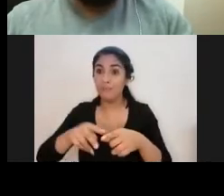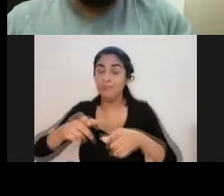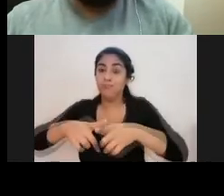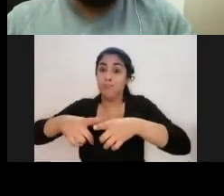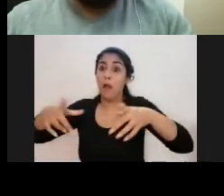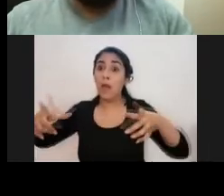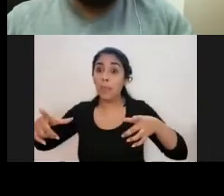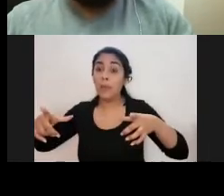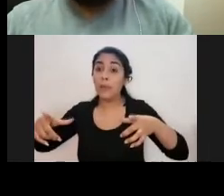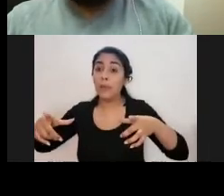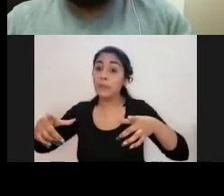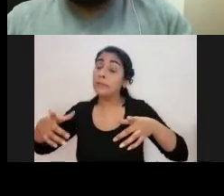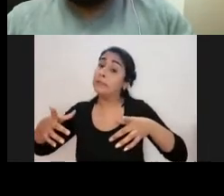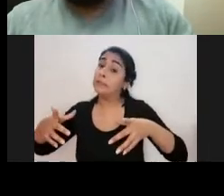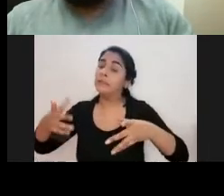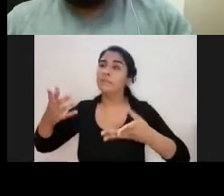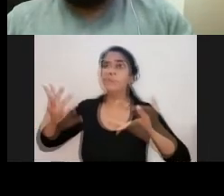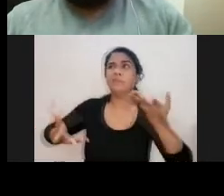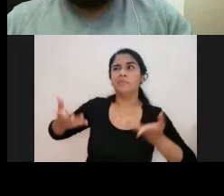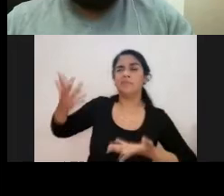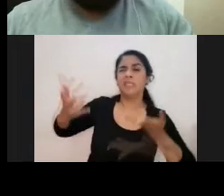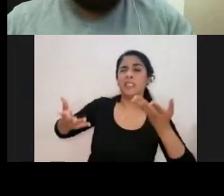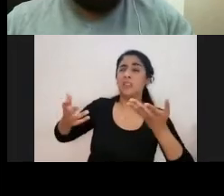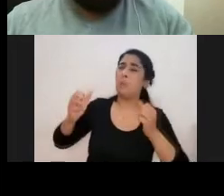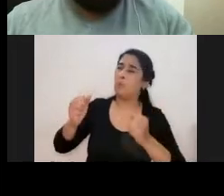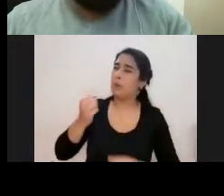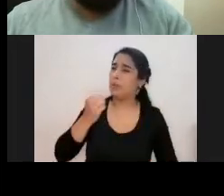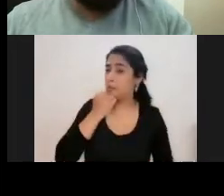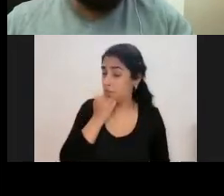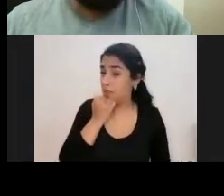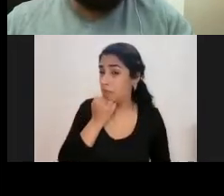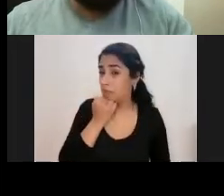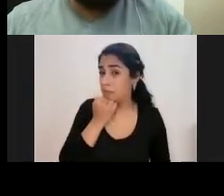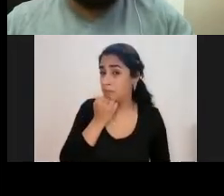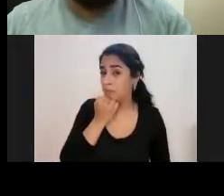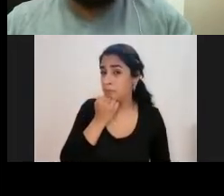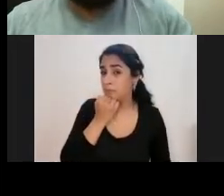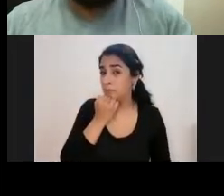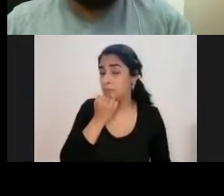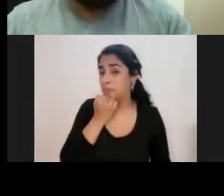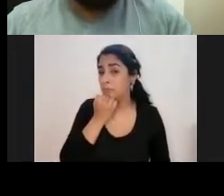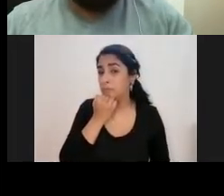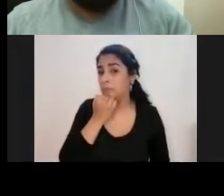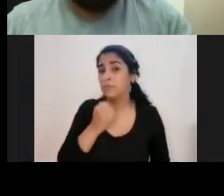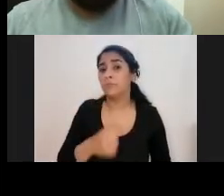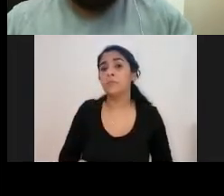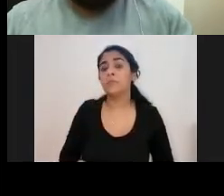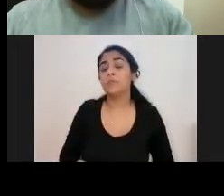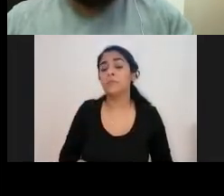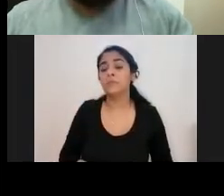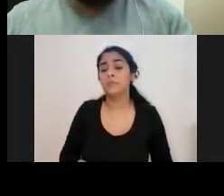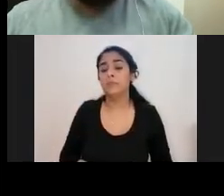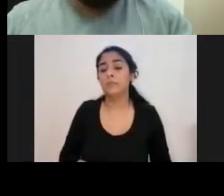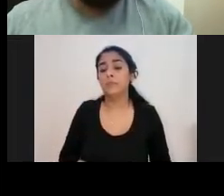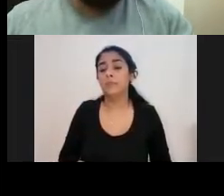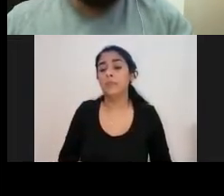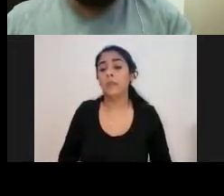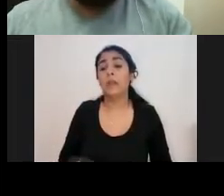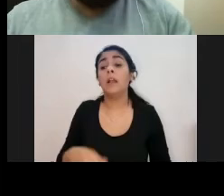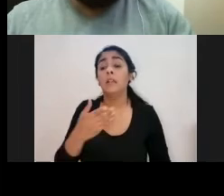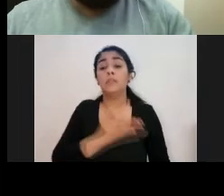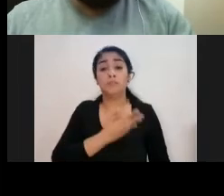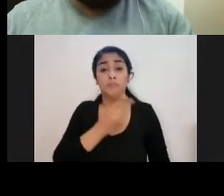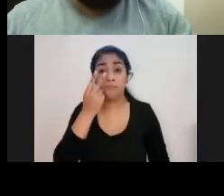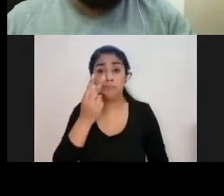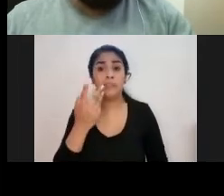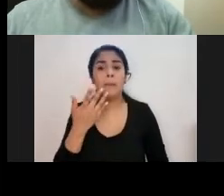De repente pueden ser equívocas cuando nosotros tratamos de hacerla de esa manera. Y tenemos que ver qué pasa